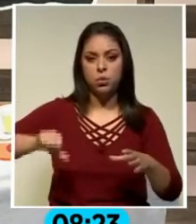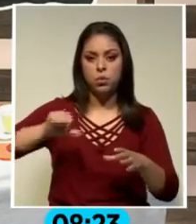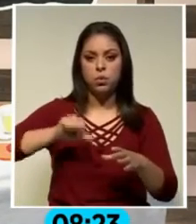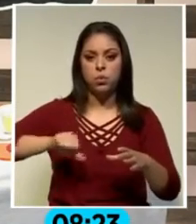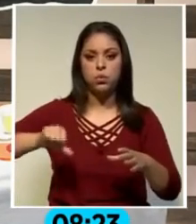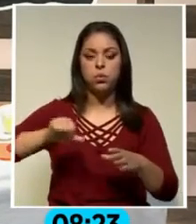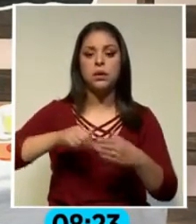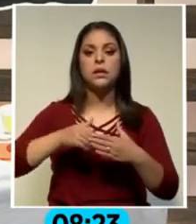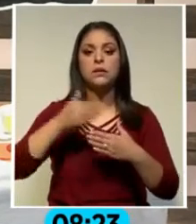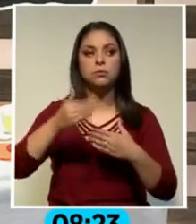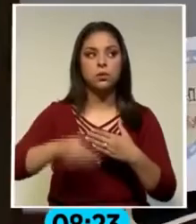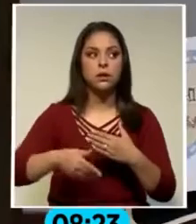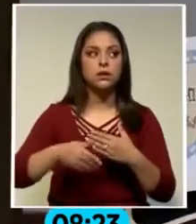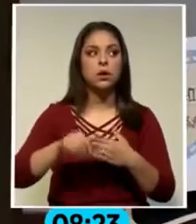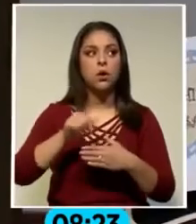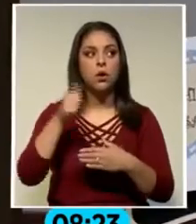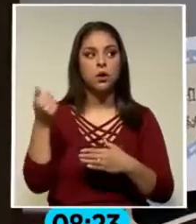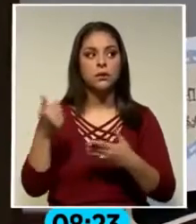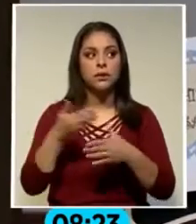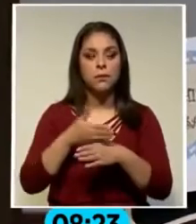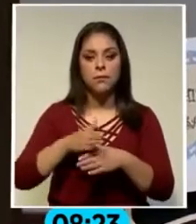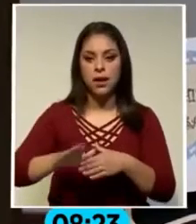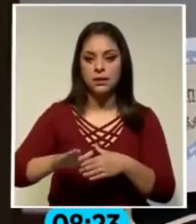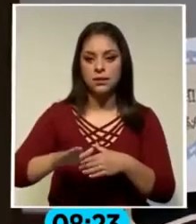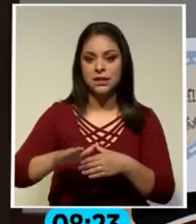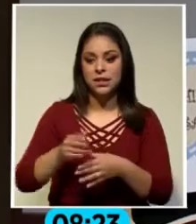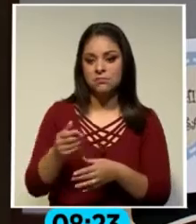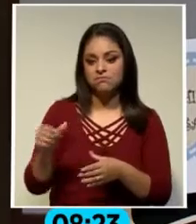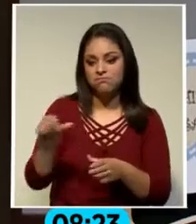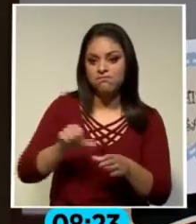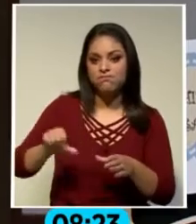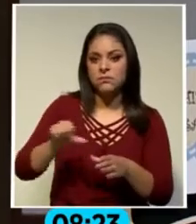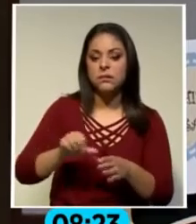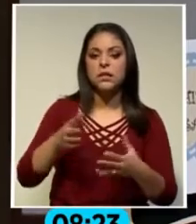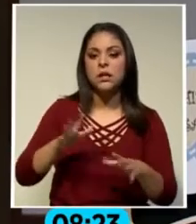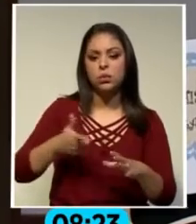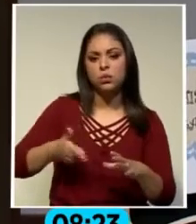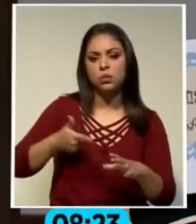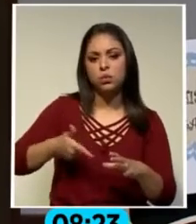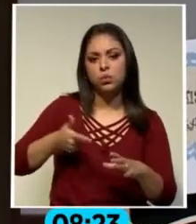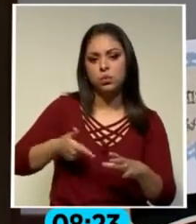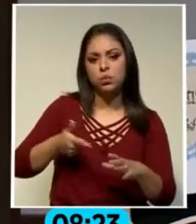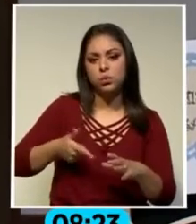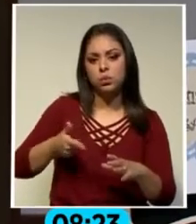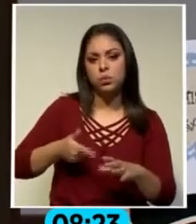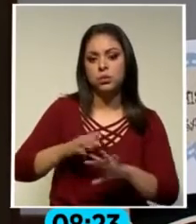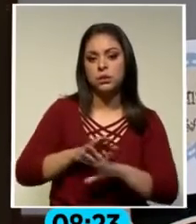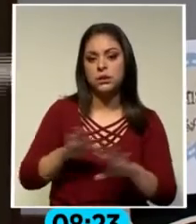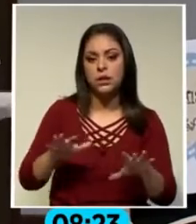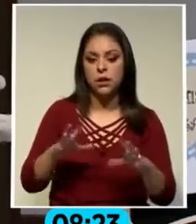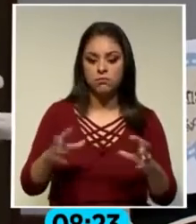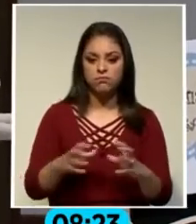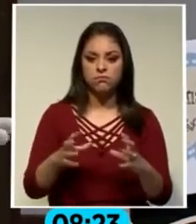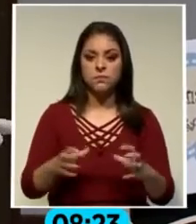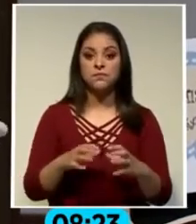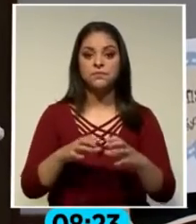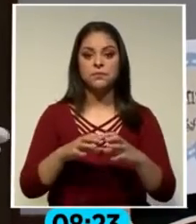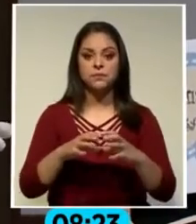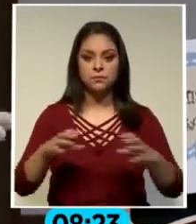último, la parte que la líquida lo fuimos moviendo con el batidor y entonces así logramos obtener nuestras galletas.